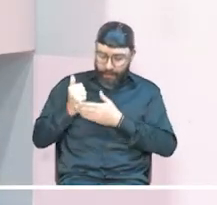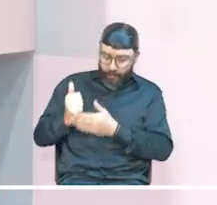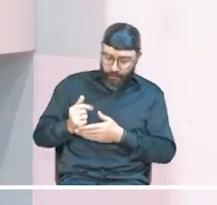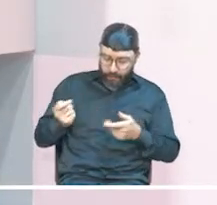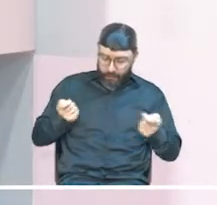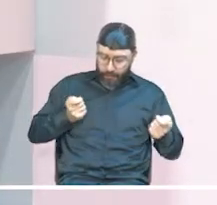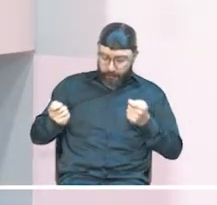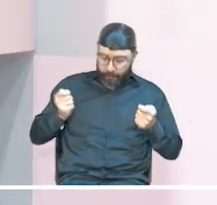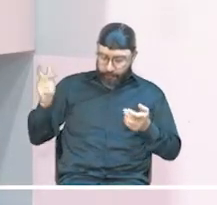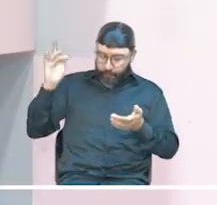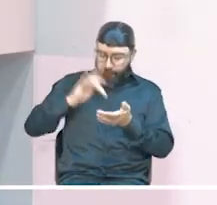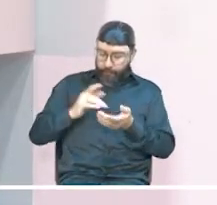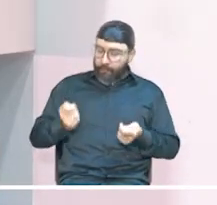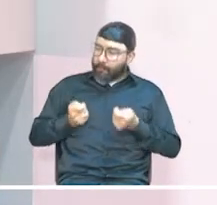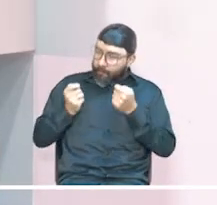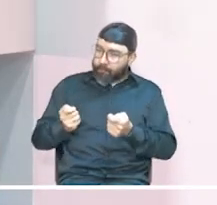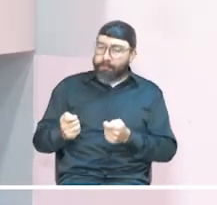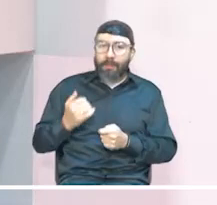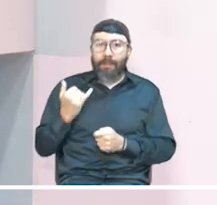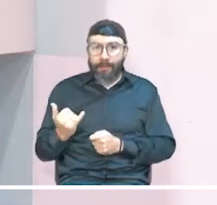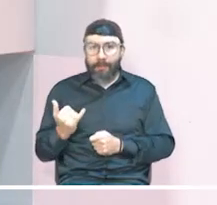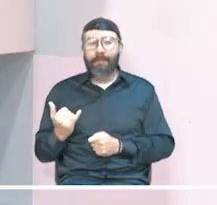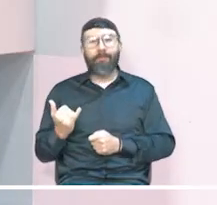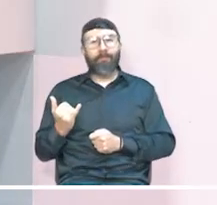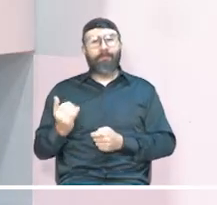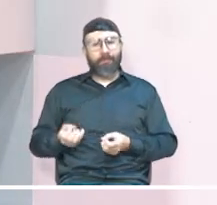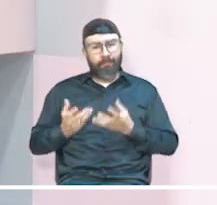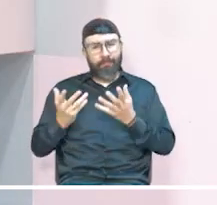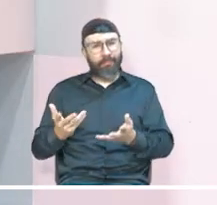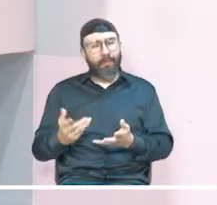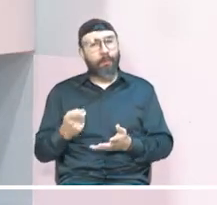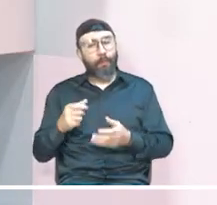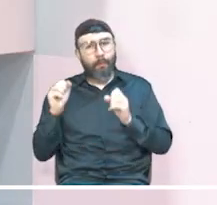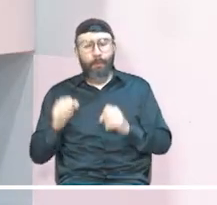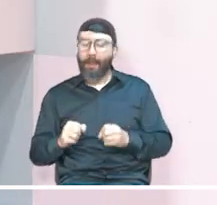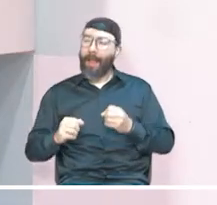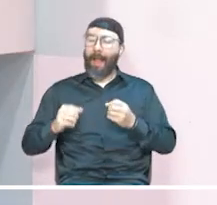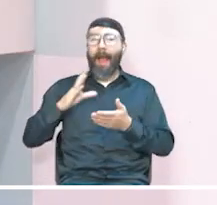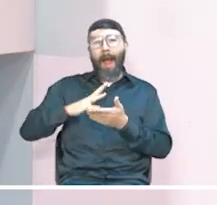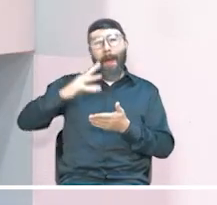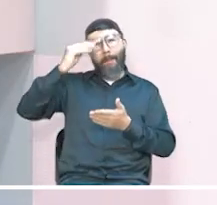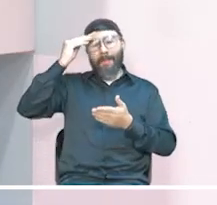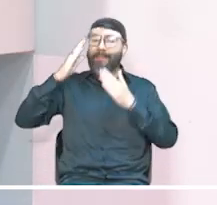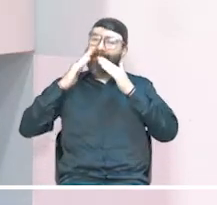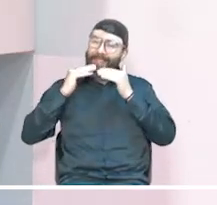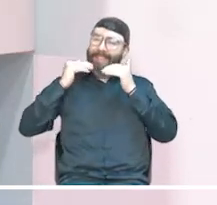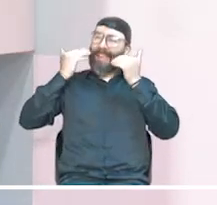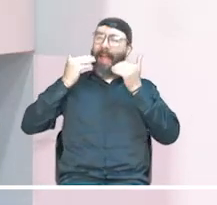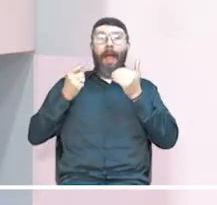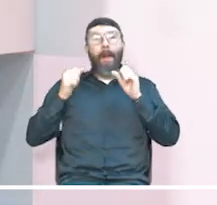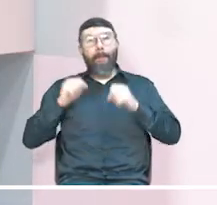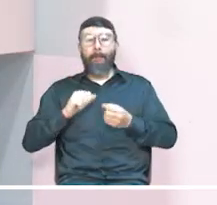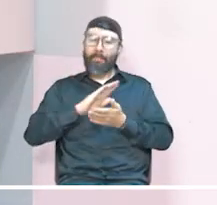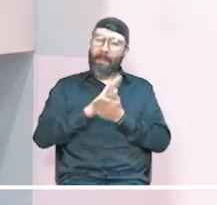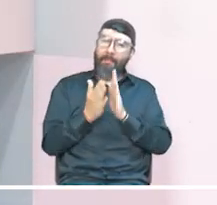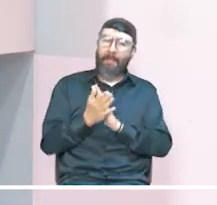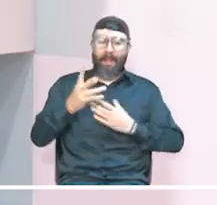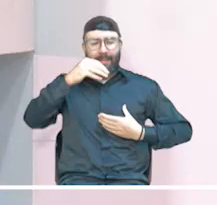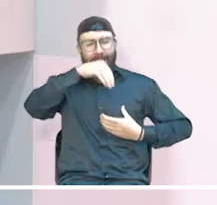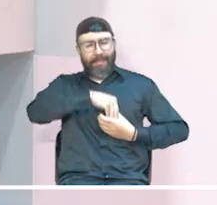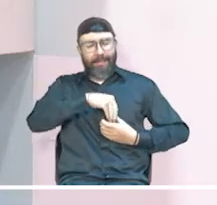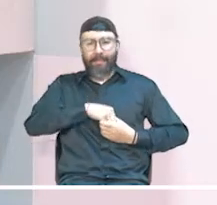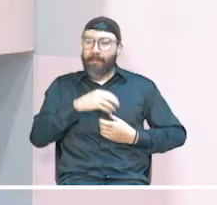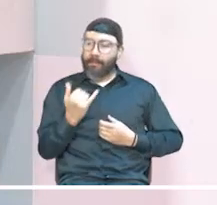entender que es una inversión en nosotros mismos, porque nunca es tarde para aprender a sonreír, para tener paz interior, para que realmente esos